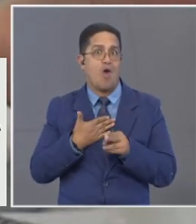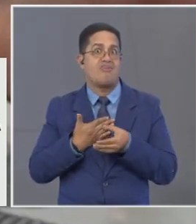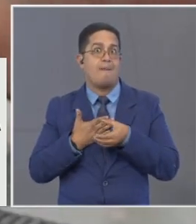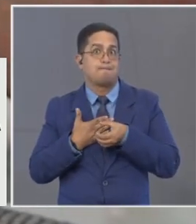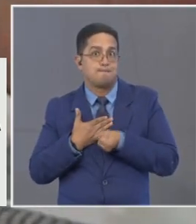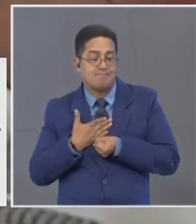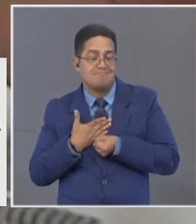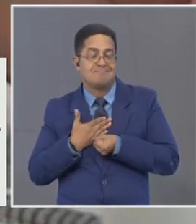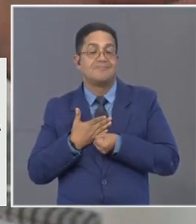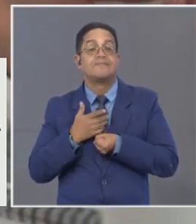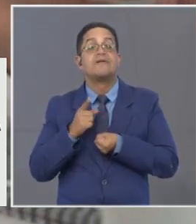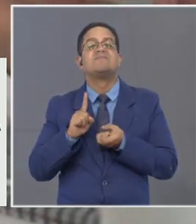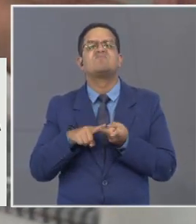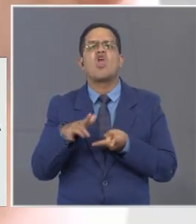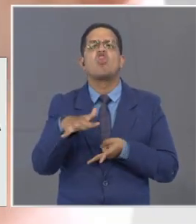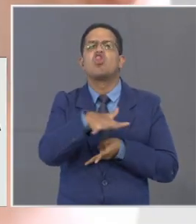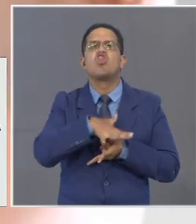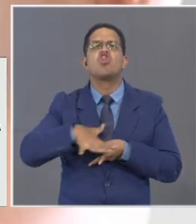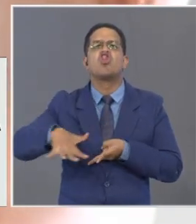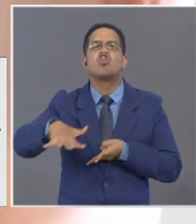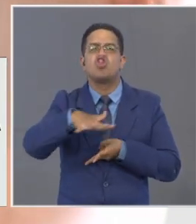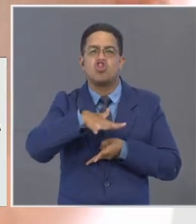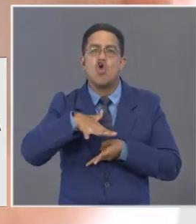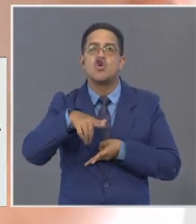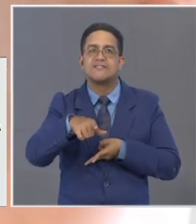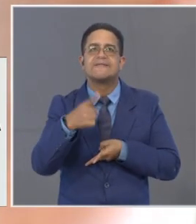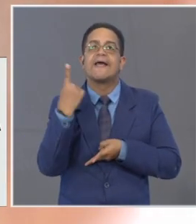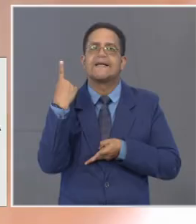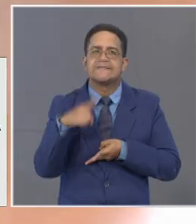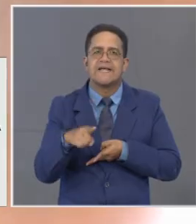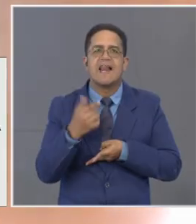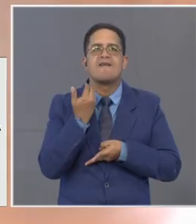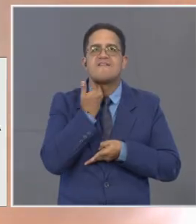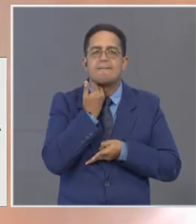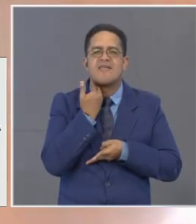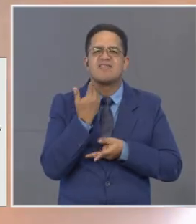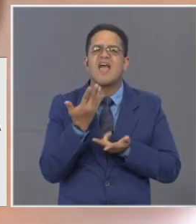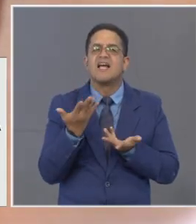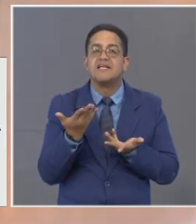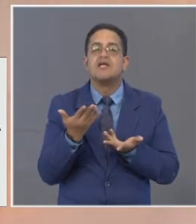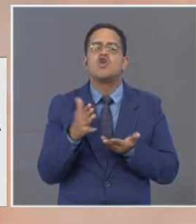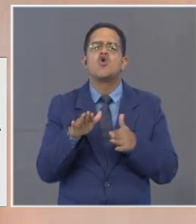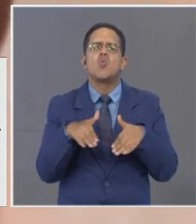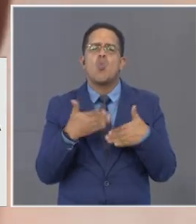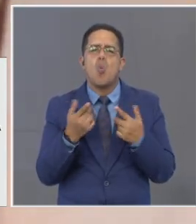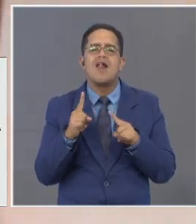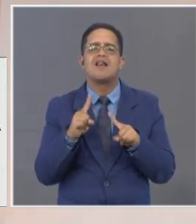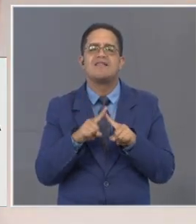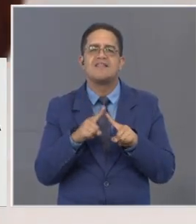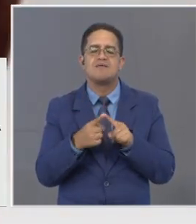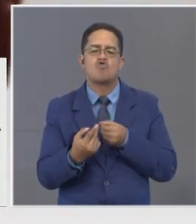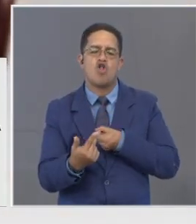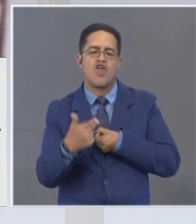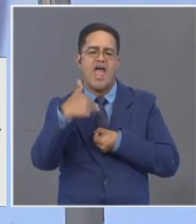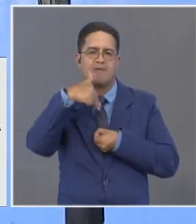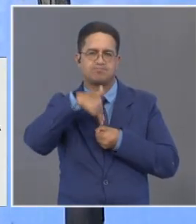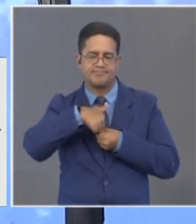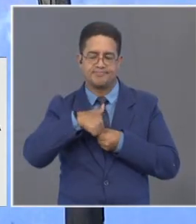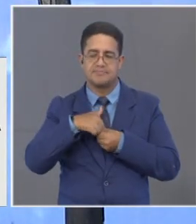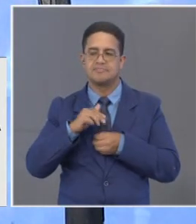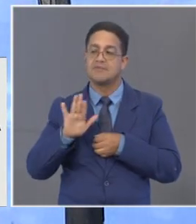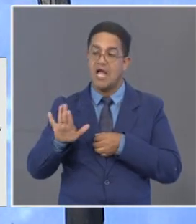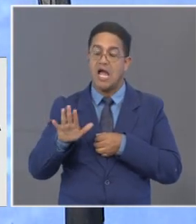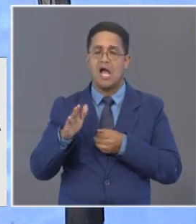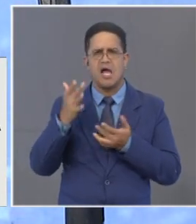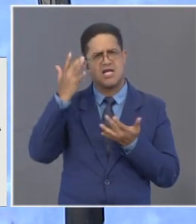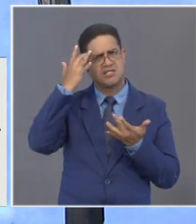coronaria y dónde está ubicada la enfermedad coronaria y cuál va a ser el stent y cuál va a ser el balón. La gente dirá, pero bueno, entonces la